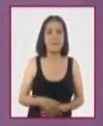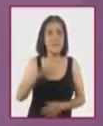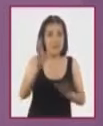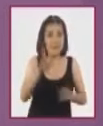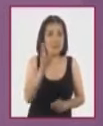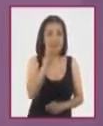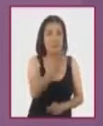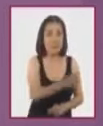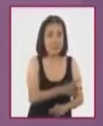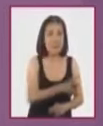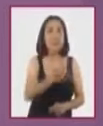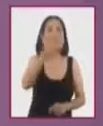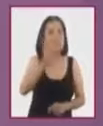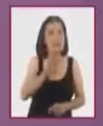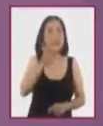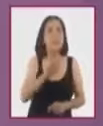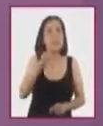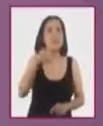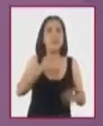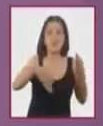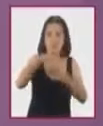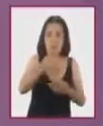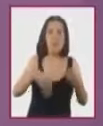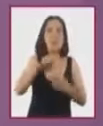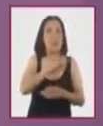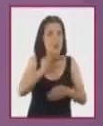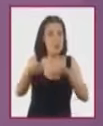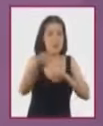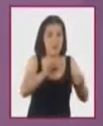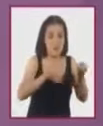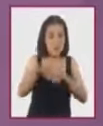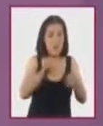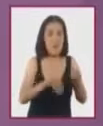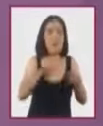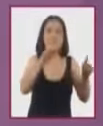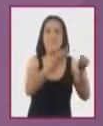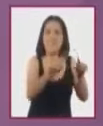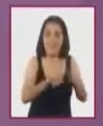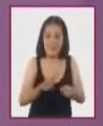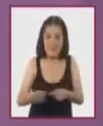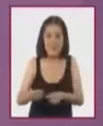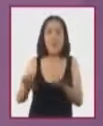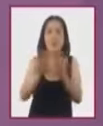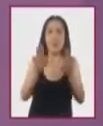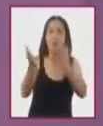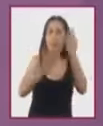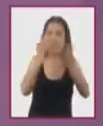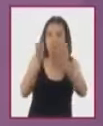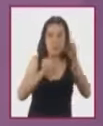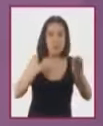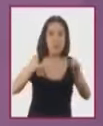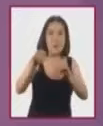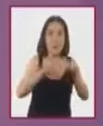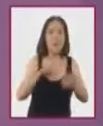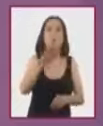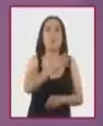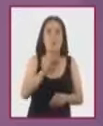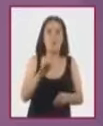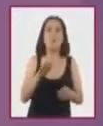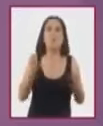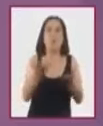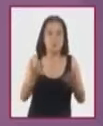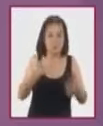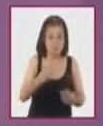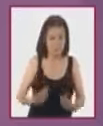Como hemos visto, parece ser que todo se mueve. El estudio de las variables del movimiento es aplicable tanto en la vida